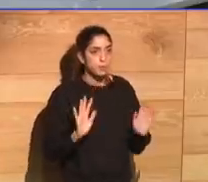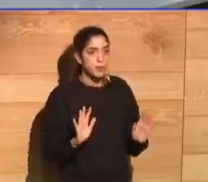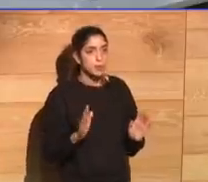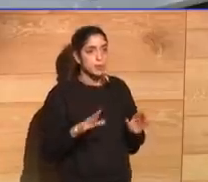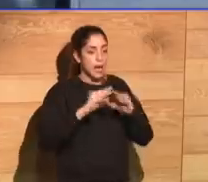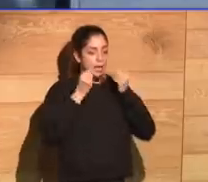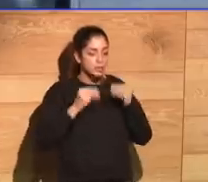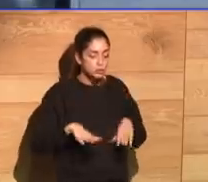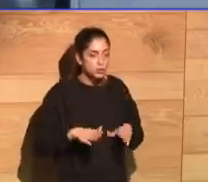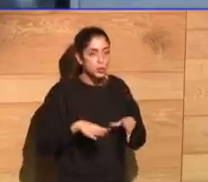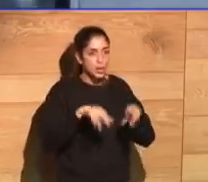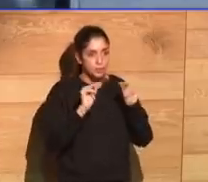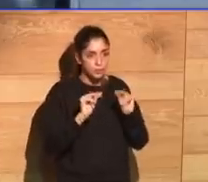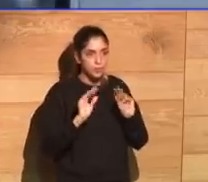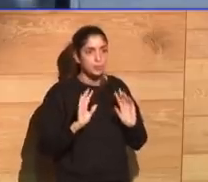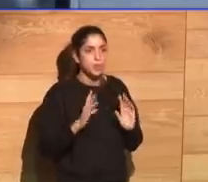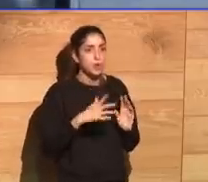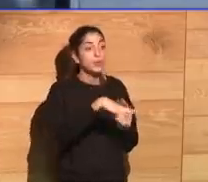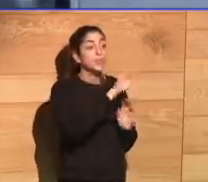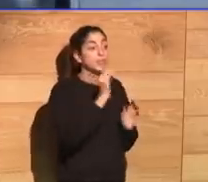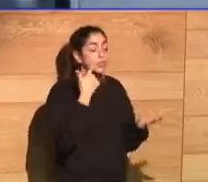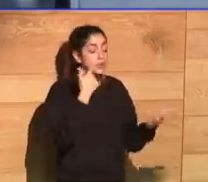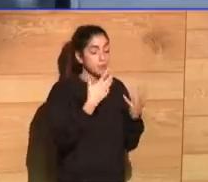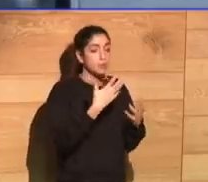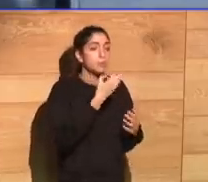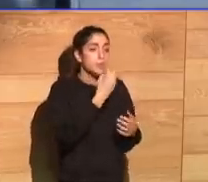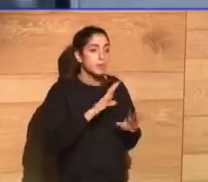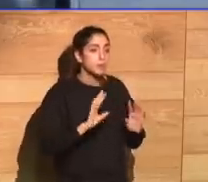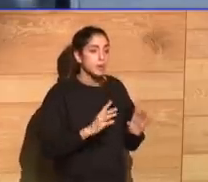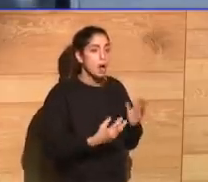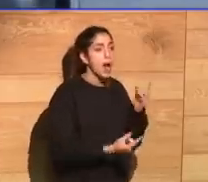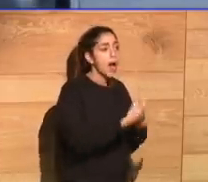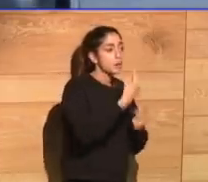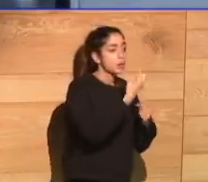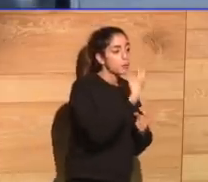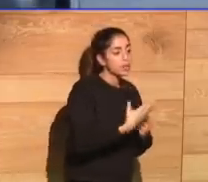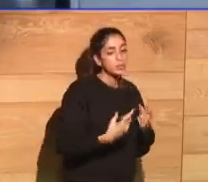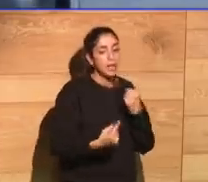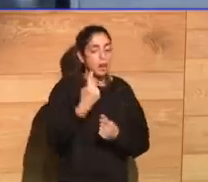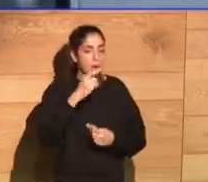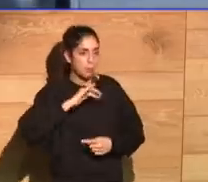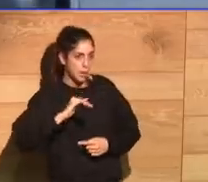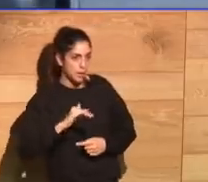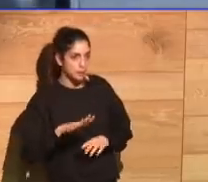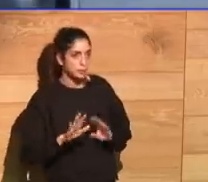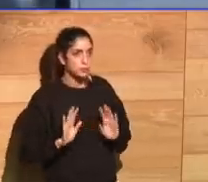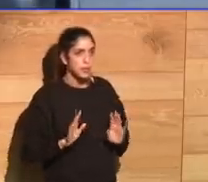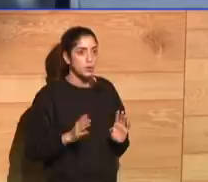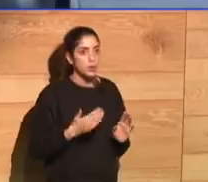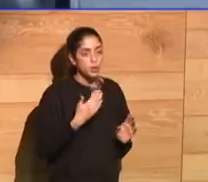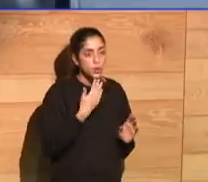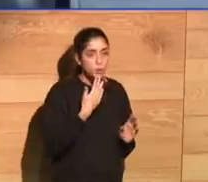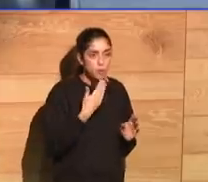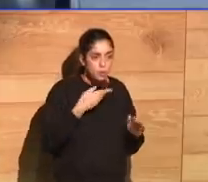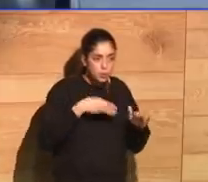determina. Está muy bien tomar esas decisiones estéticas y unas funcionan mejor y otras peor. Pero ese señor que parece que va a entrar en una fundición o...